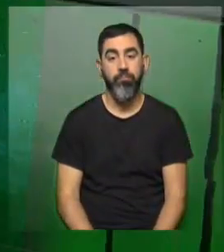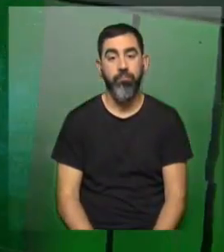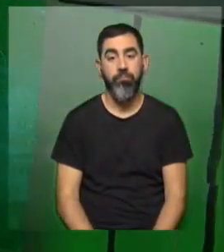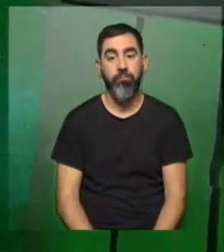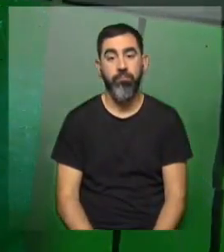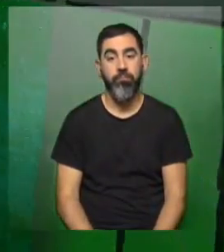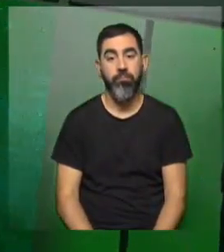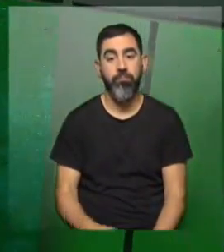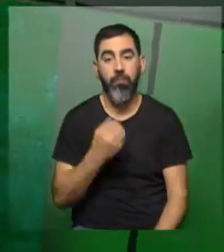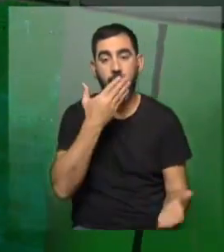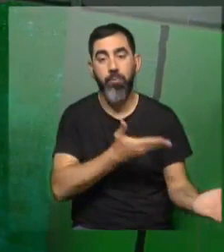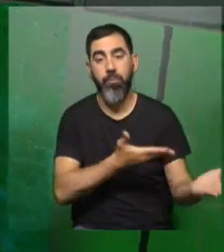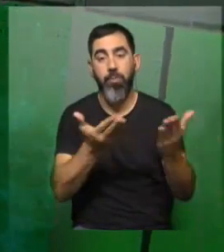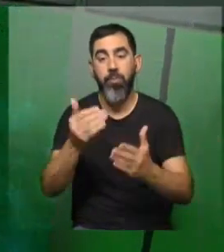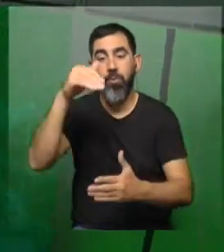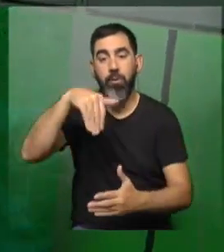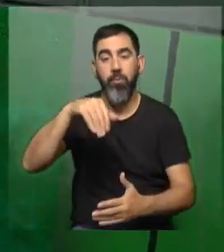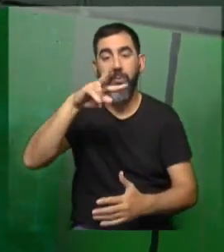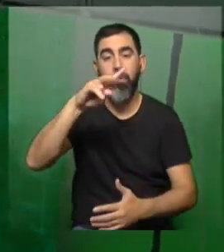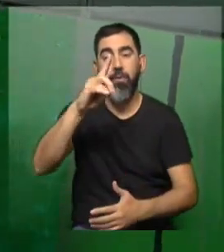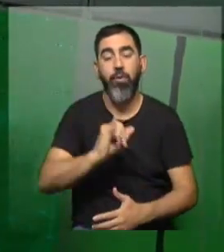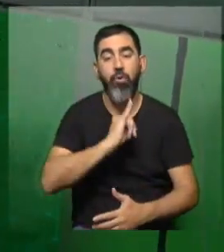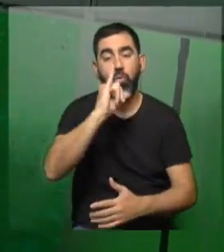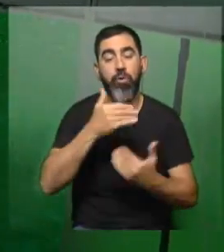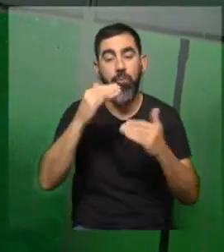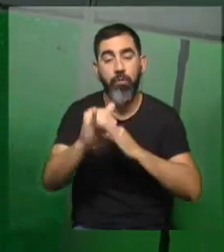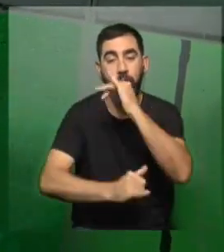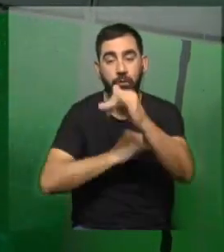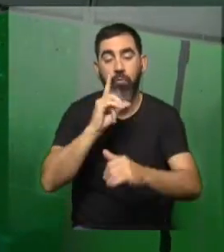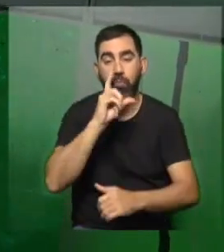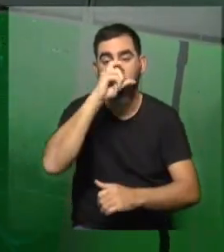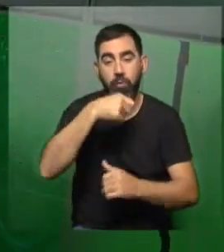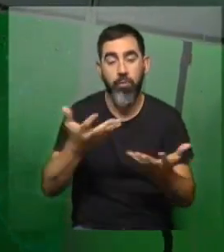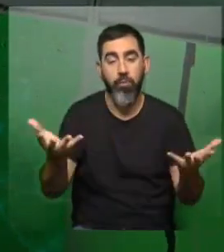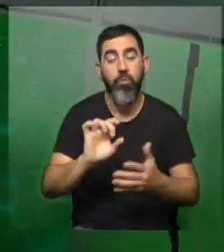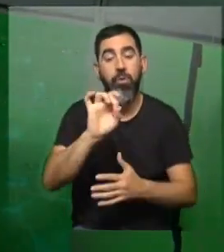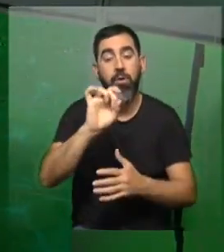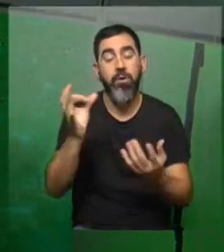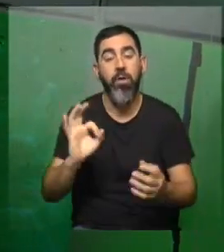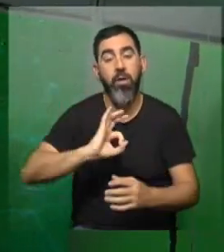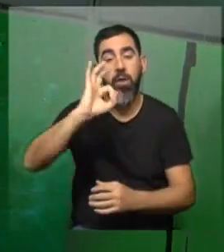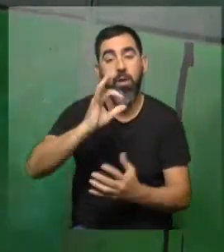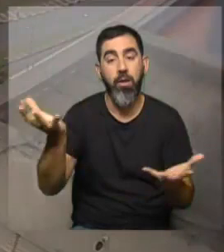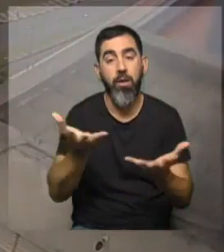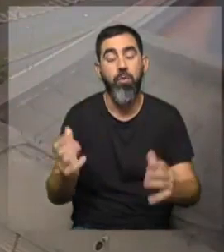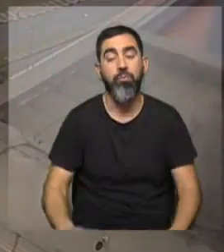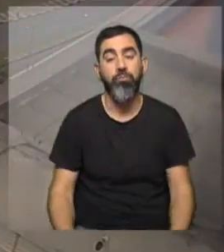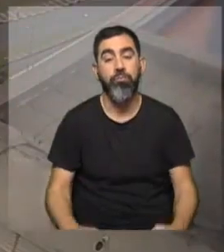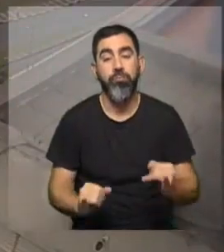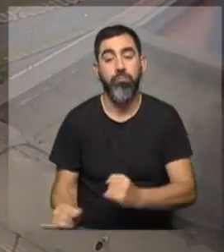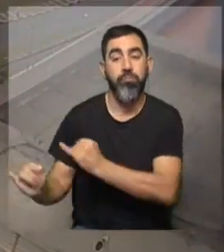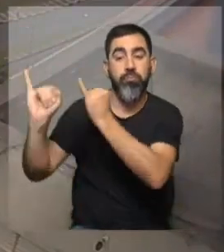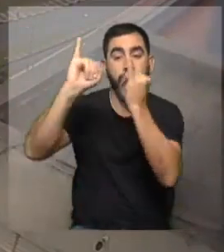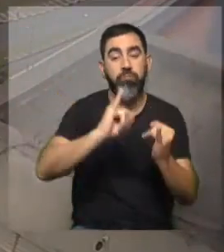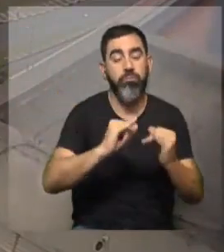Qué tal cómo están bienvenidas Bienvenidos a MB de noticias comenzamos con la información a esta hora con 15 grados aquí en Montevideo en una jornada que